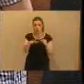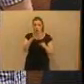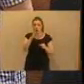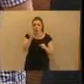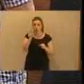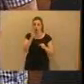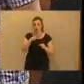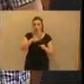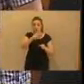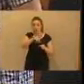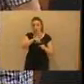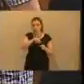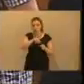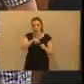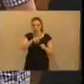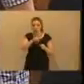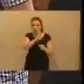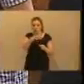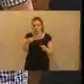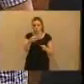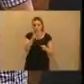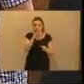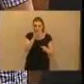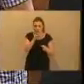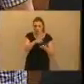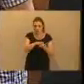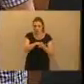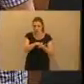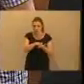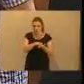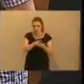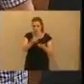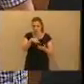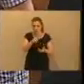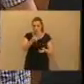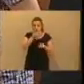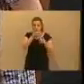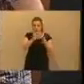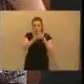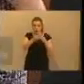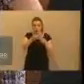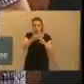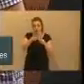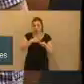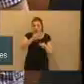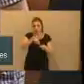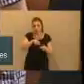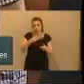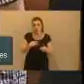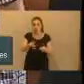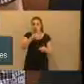sin resolver las deudas. Tampoco me las acaba de resolver ahora, que ya les planteamos desde nuestro grupo parlamentario en la comparecencia